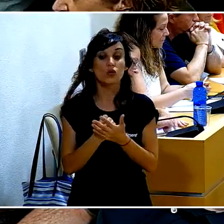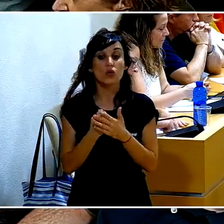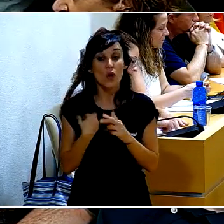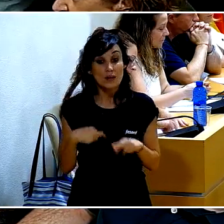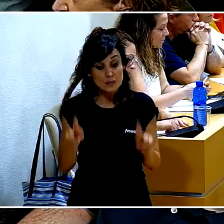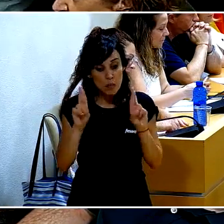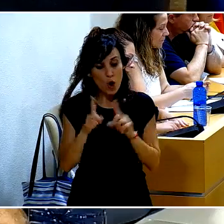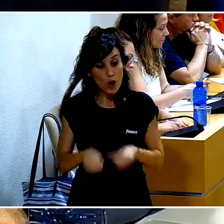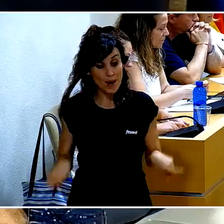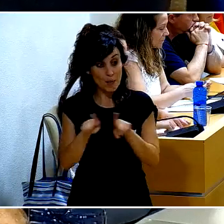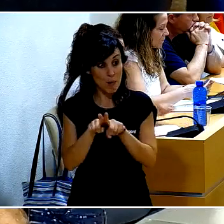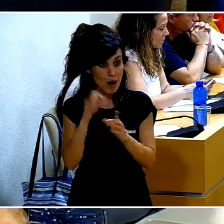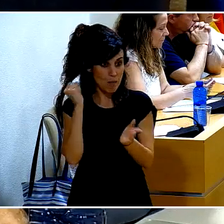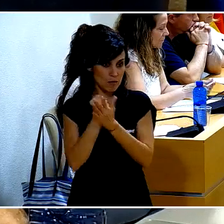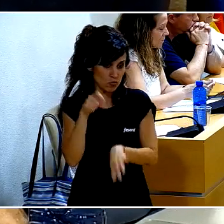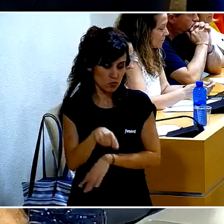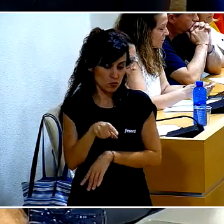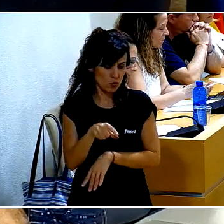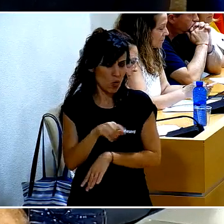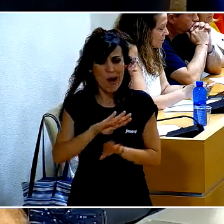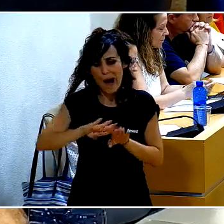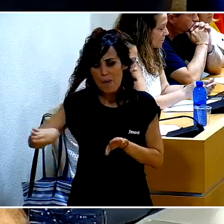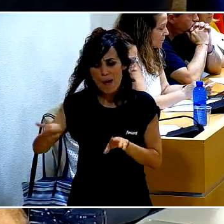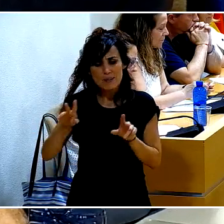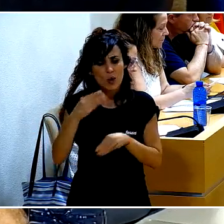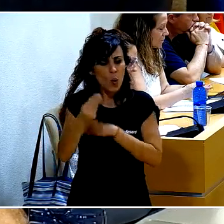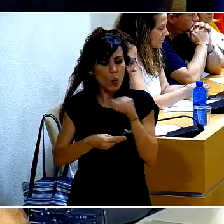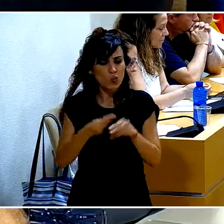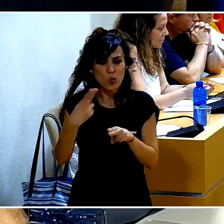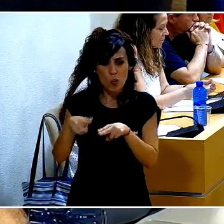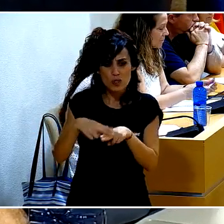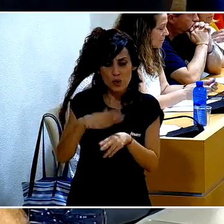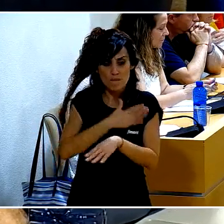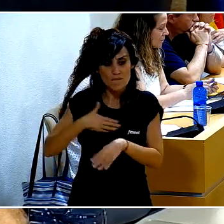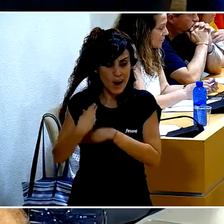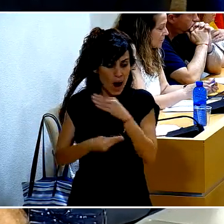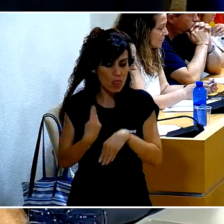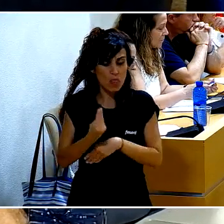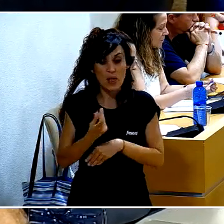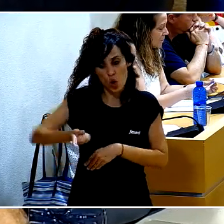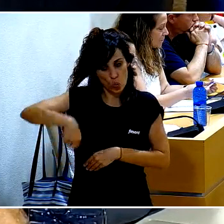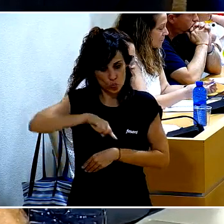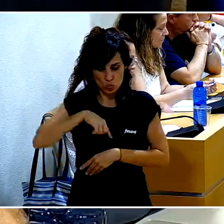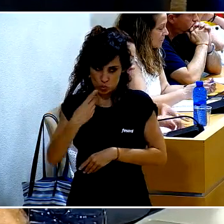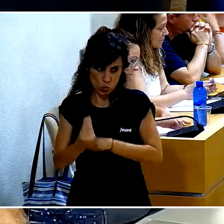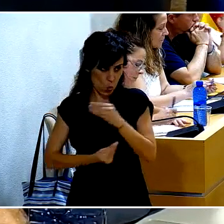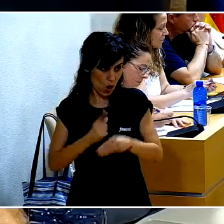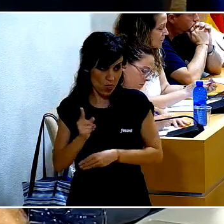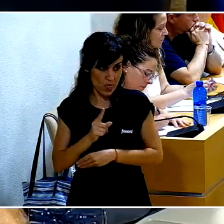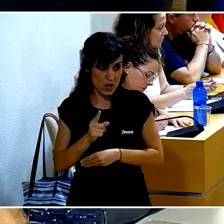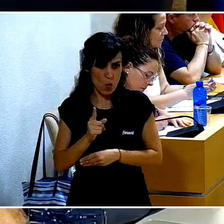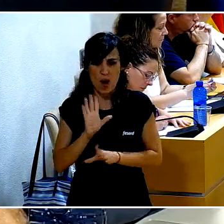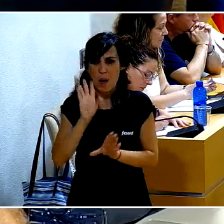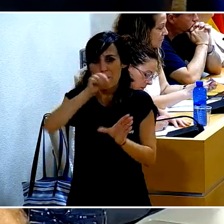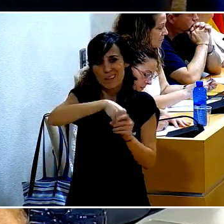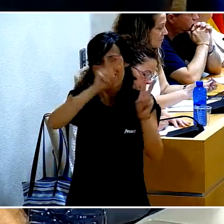este hermanamiento, con independencia de cualquier uso partidista que se quiera hacer, que nosotros no lo vamos a hacer y no vamos a entrar